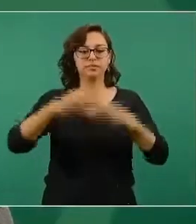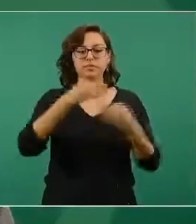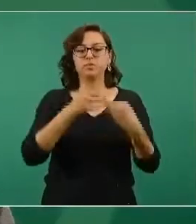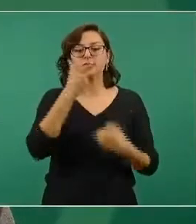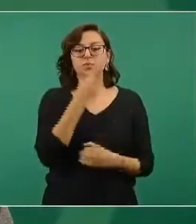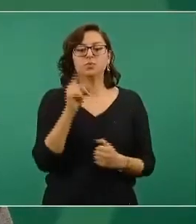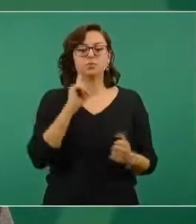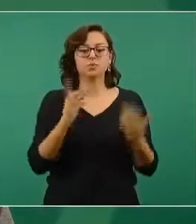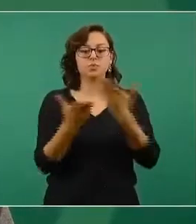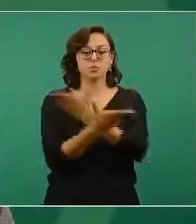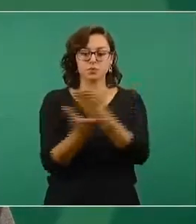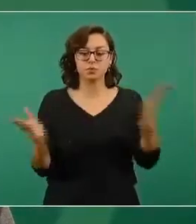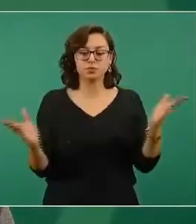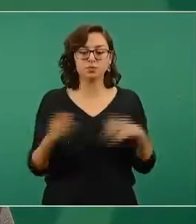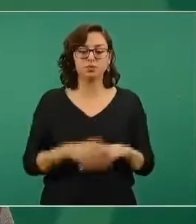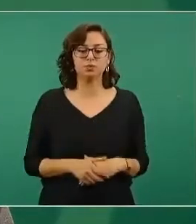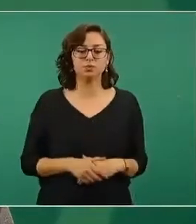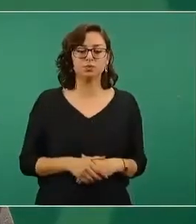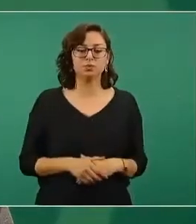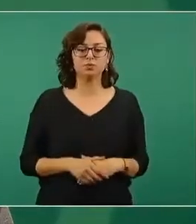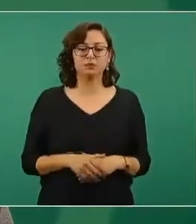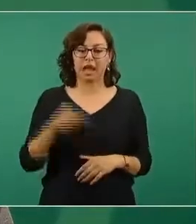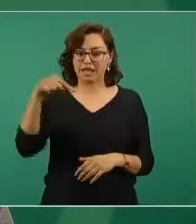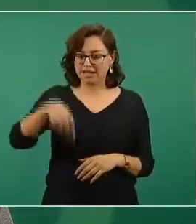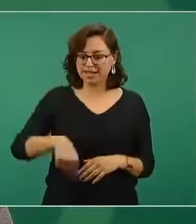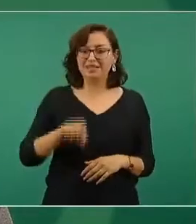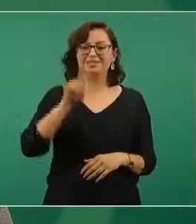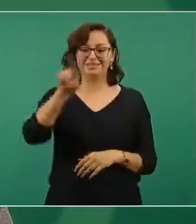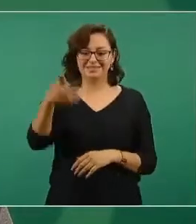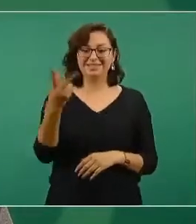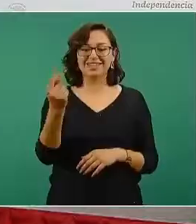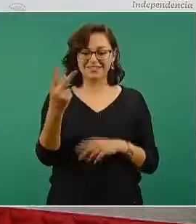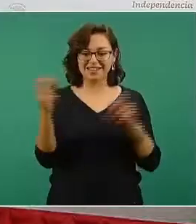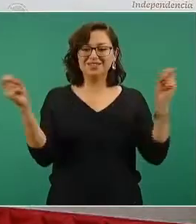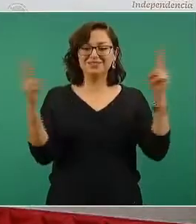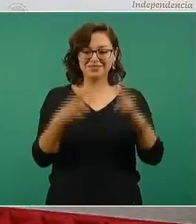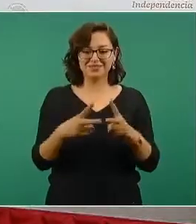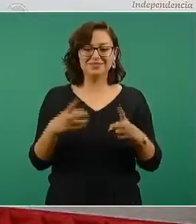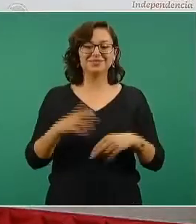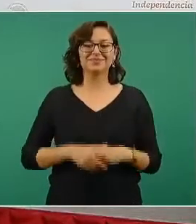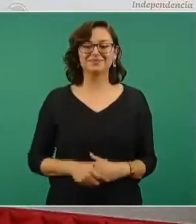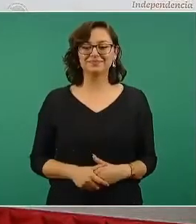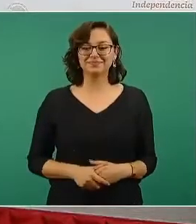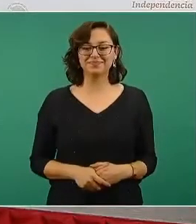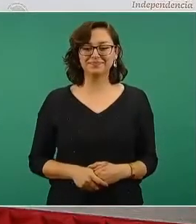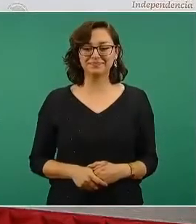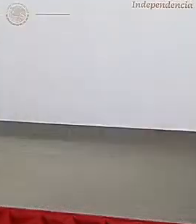aquí y a todos allá que nos están viendo y nos estaremos viendo en los próximos días. Hasta luego.